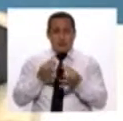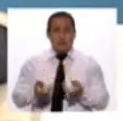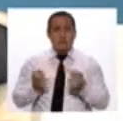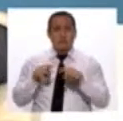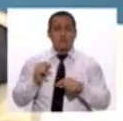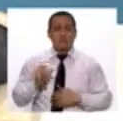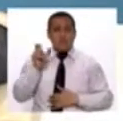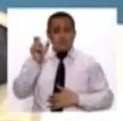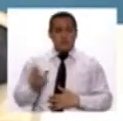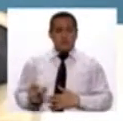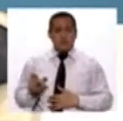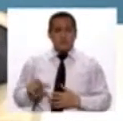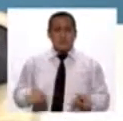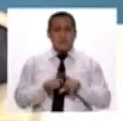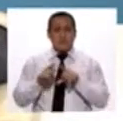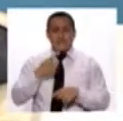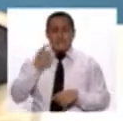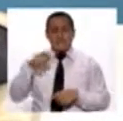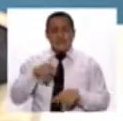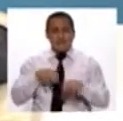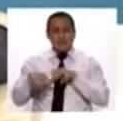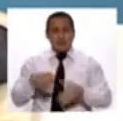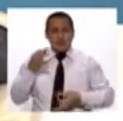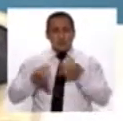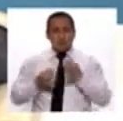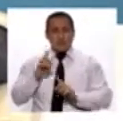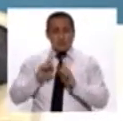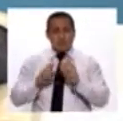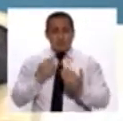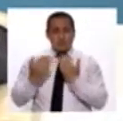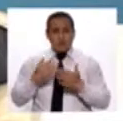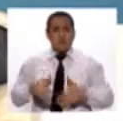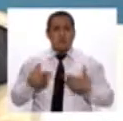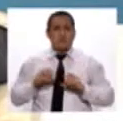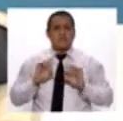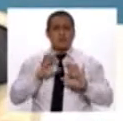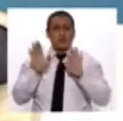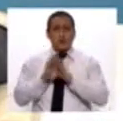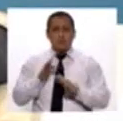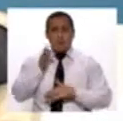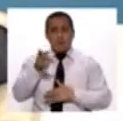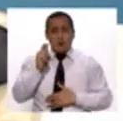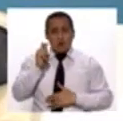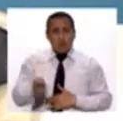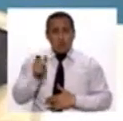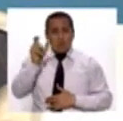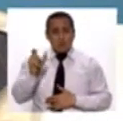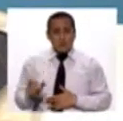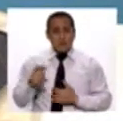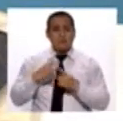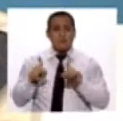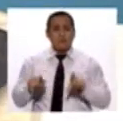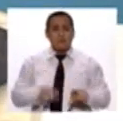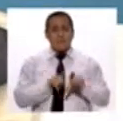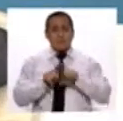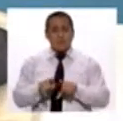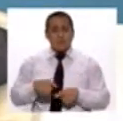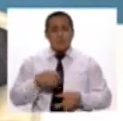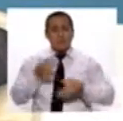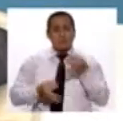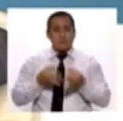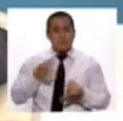administrativos? cuando uno requiere que se haga justicia de alguna manera, puede ser que tengan que recurrir a un juez, pero también podría ser que esa justicia o